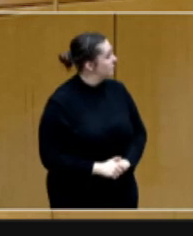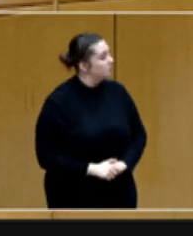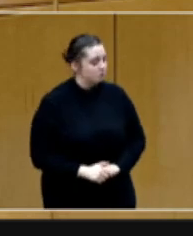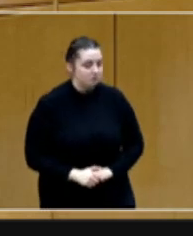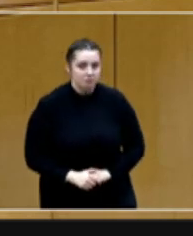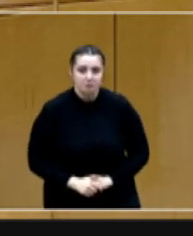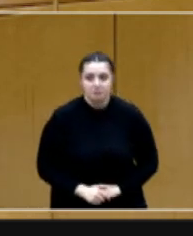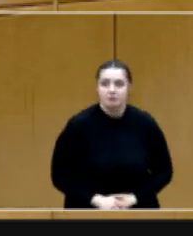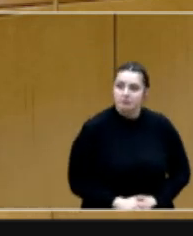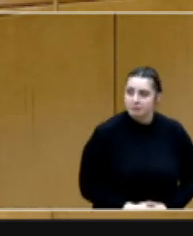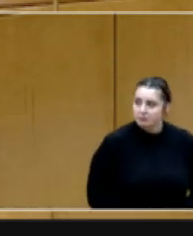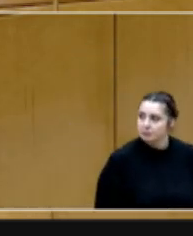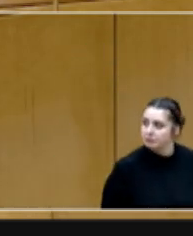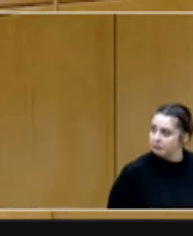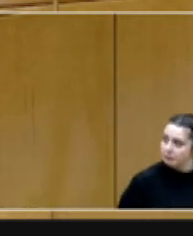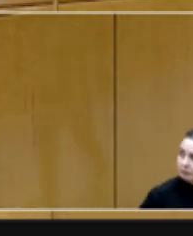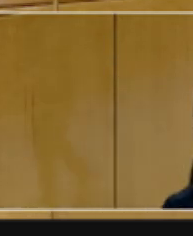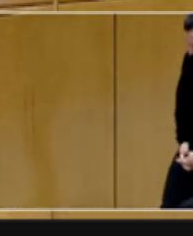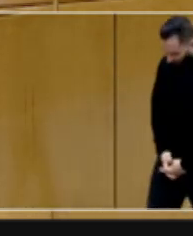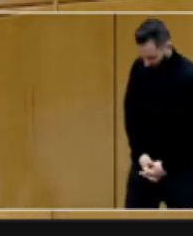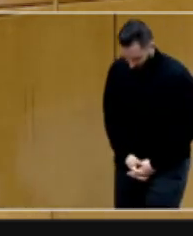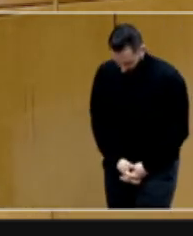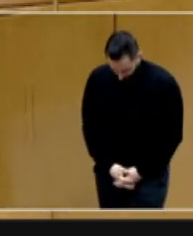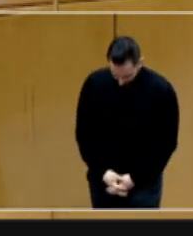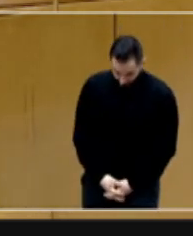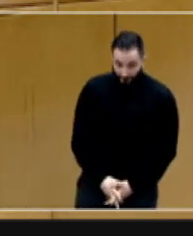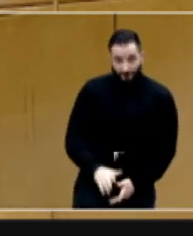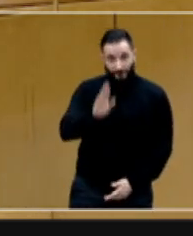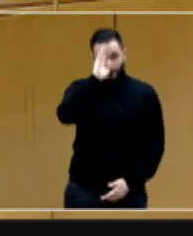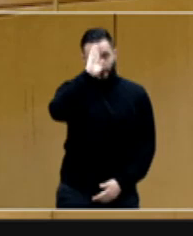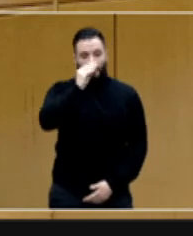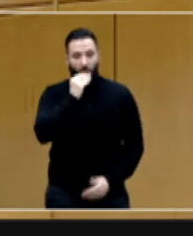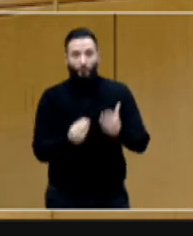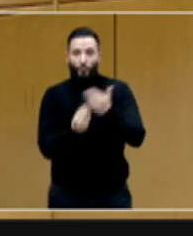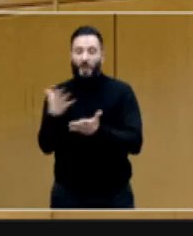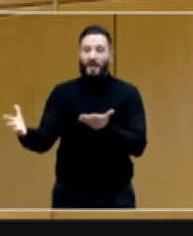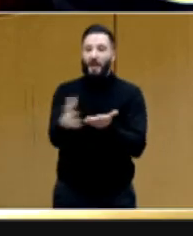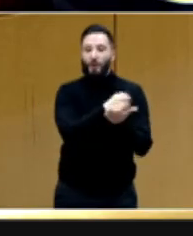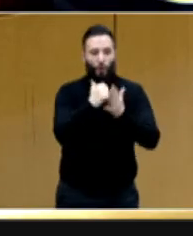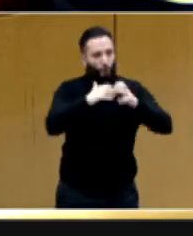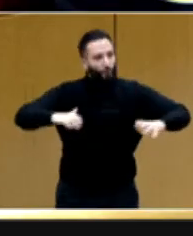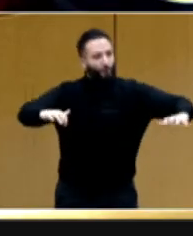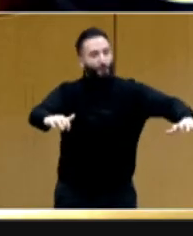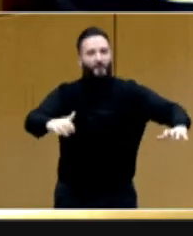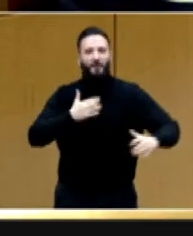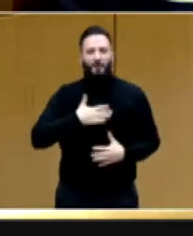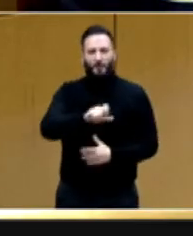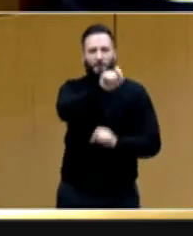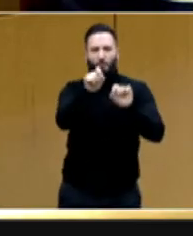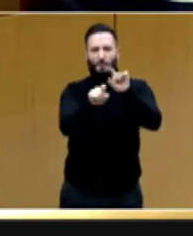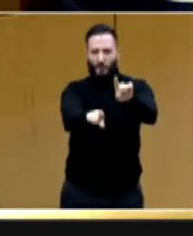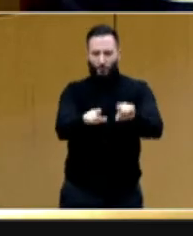Hola buenos días a todos me pregunta es cuando por motivo de